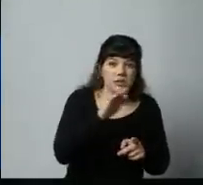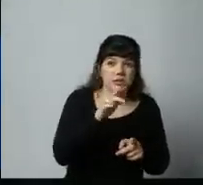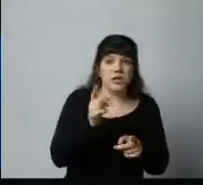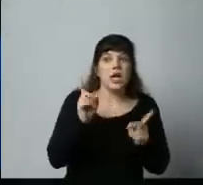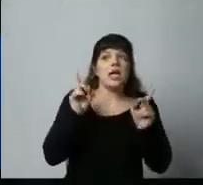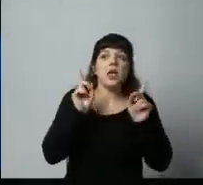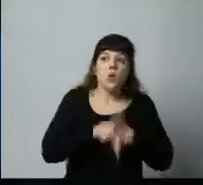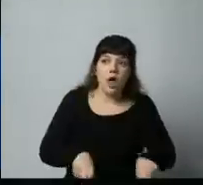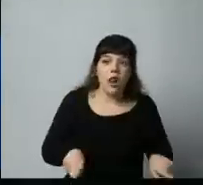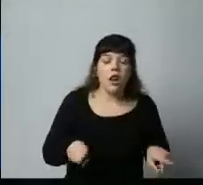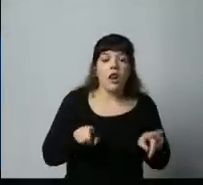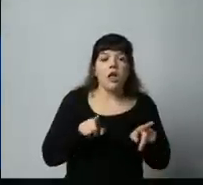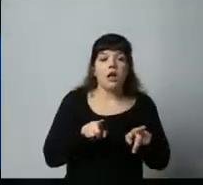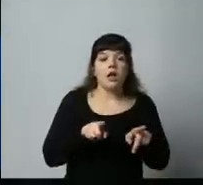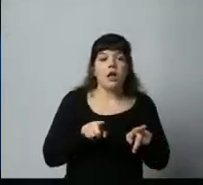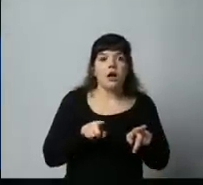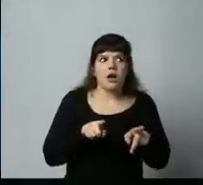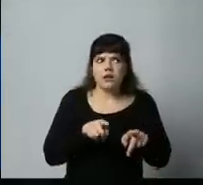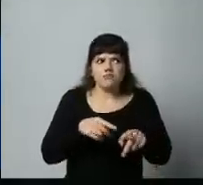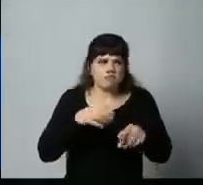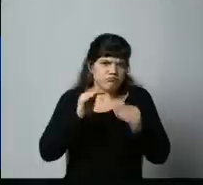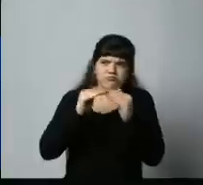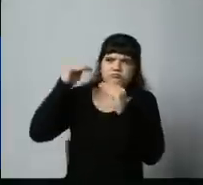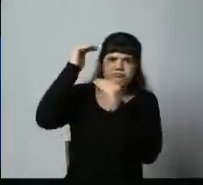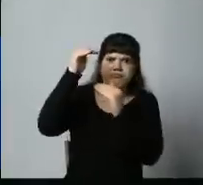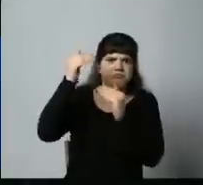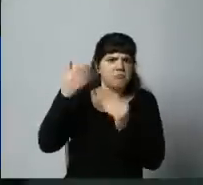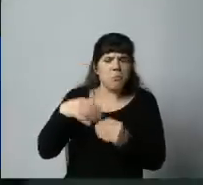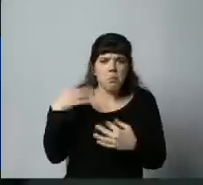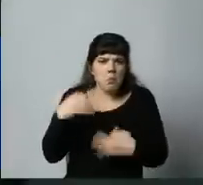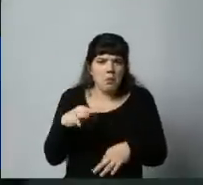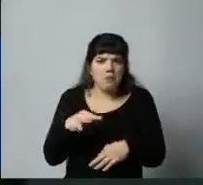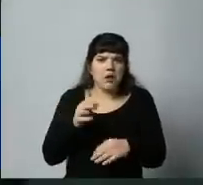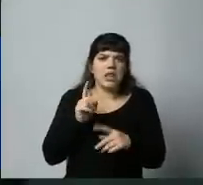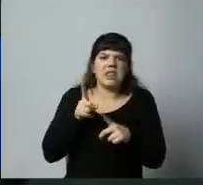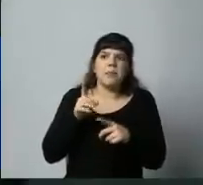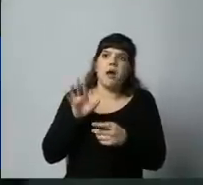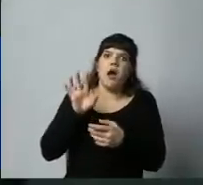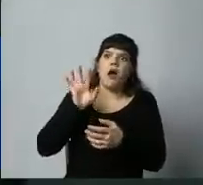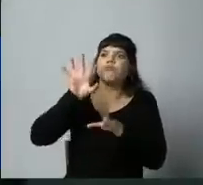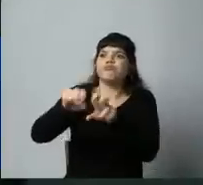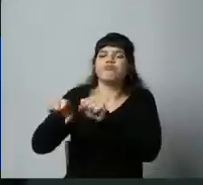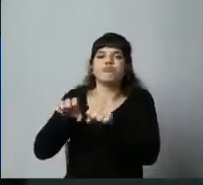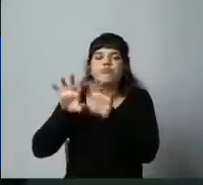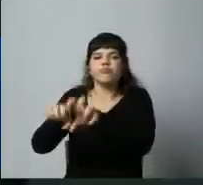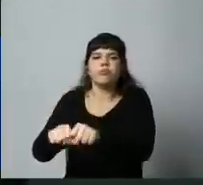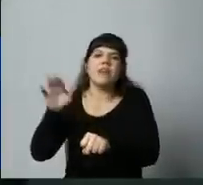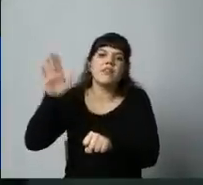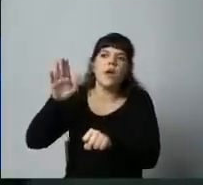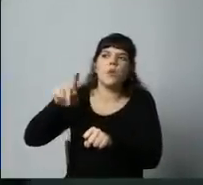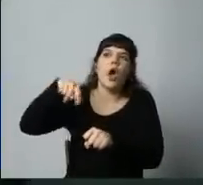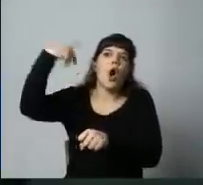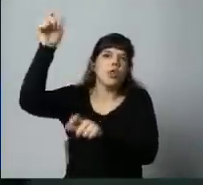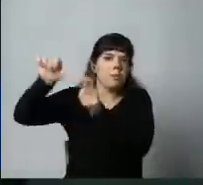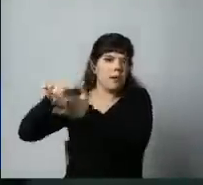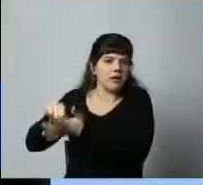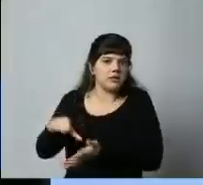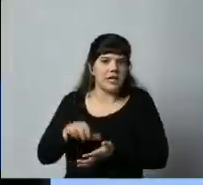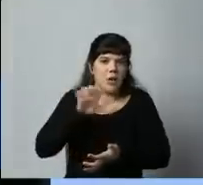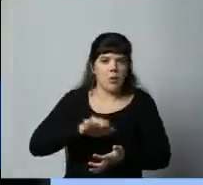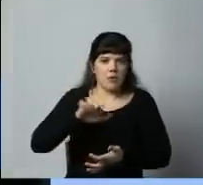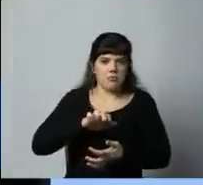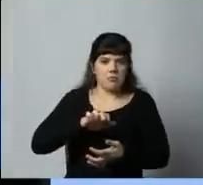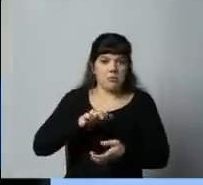e eh exitosamente la adquisición de deuda en los mercados extranjeros en América Latina O sea que fue el que consiguió más